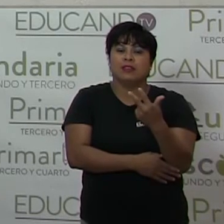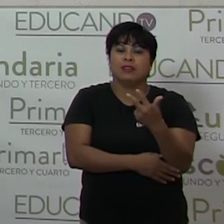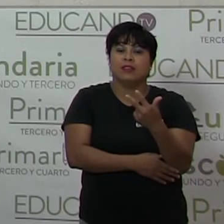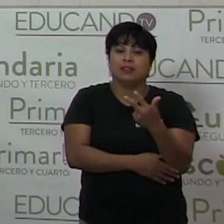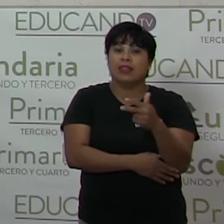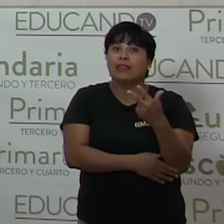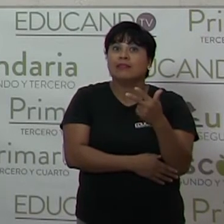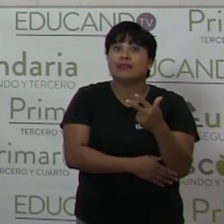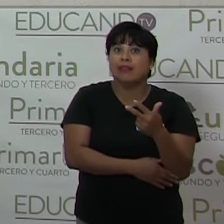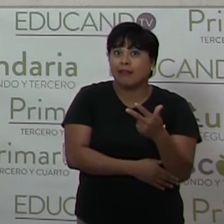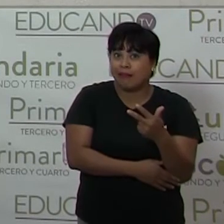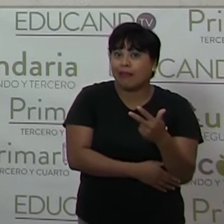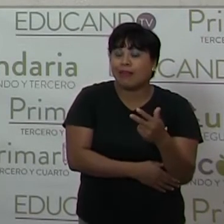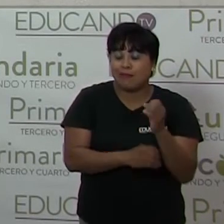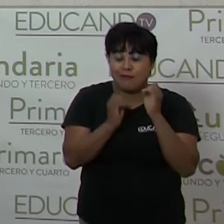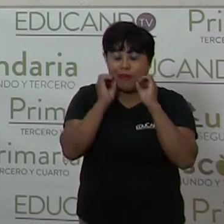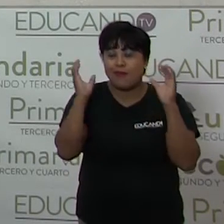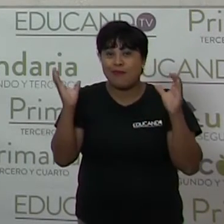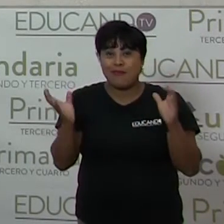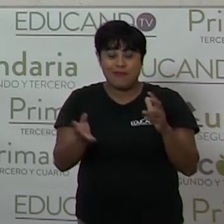walt 13